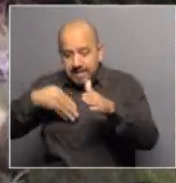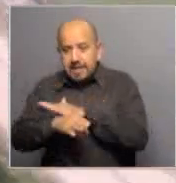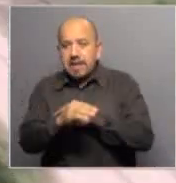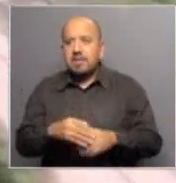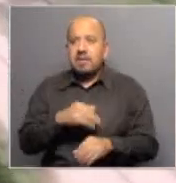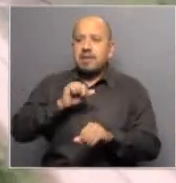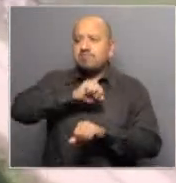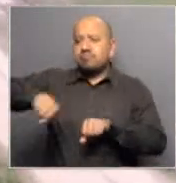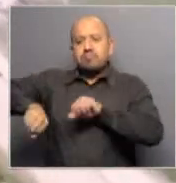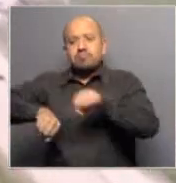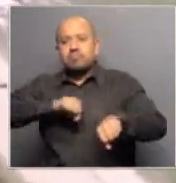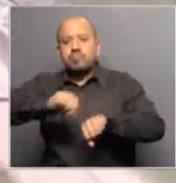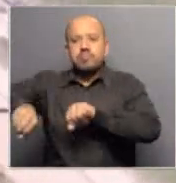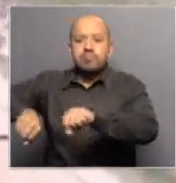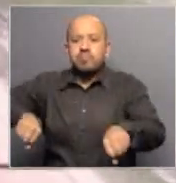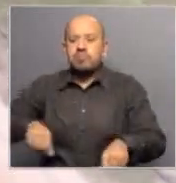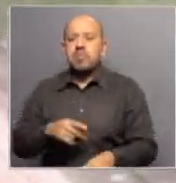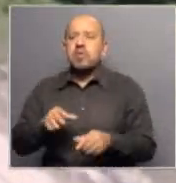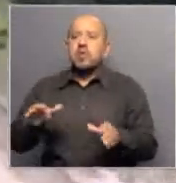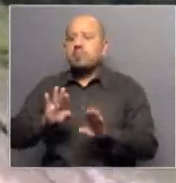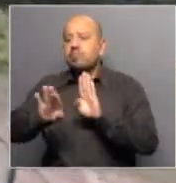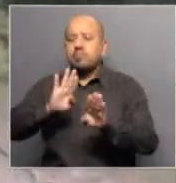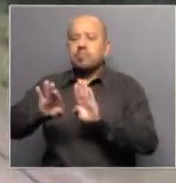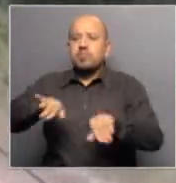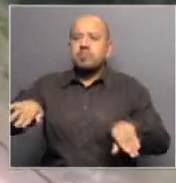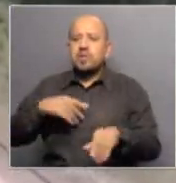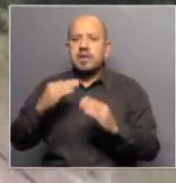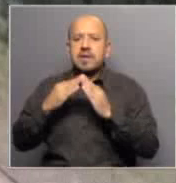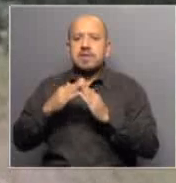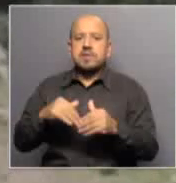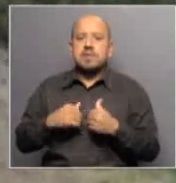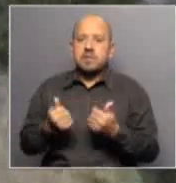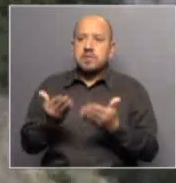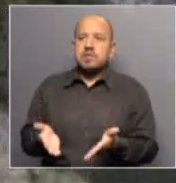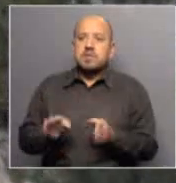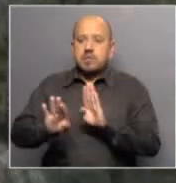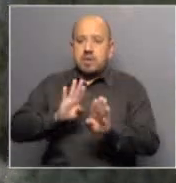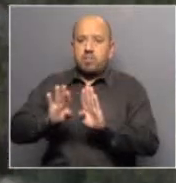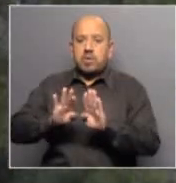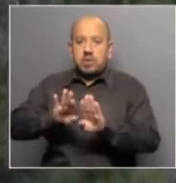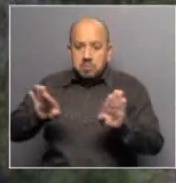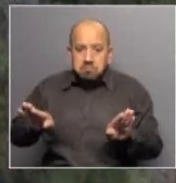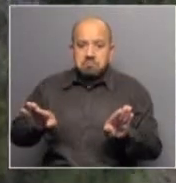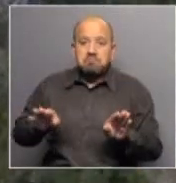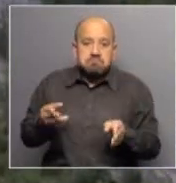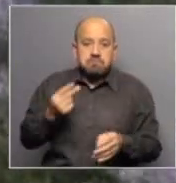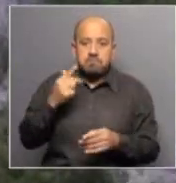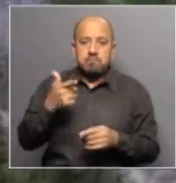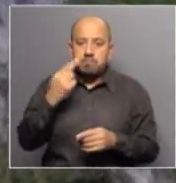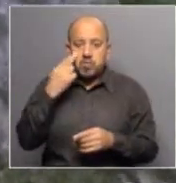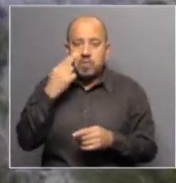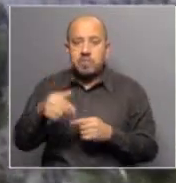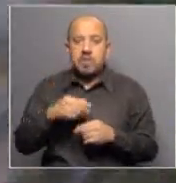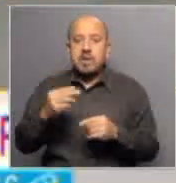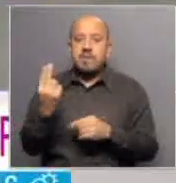pateando la puerta principal, que la arrancaron mientras que quienes estaban dentro les habían ofrecido abrirla sin problema y que también arrancaron la puerta del